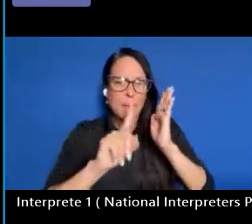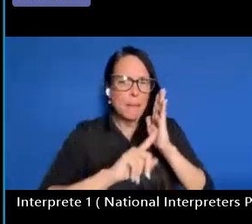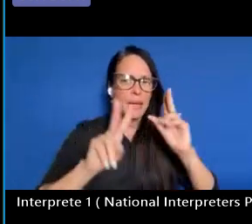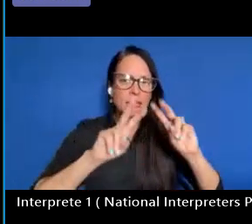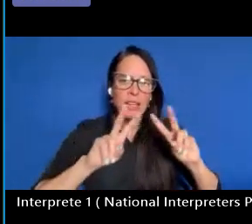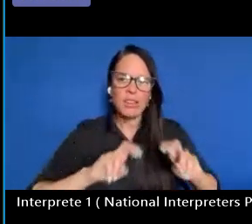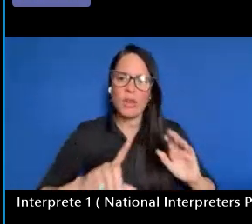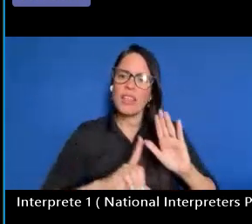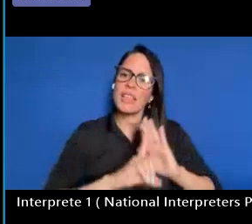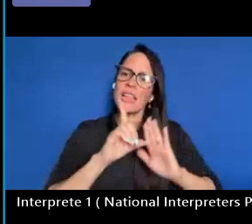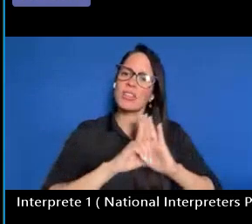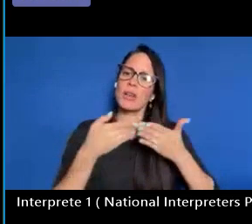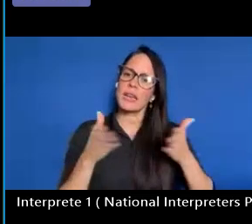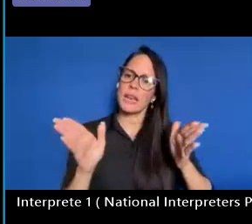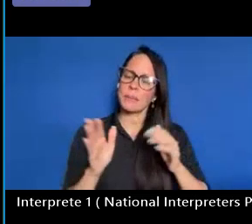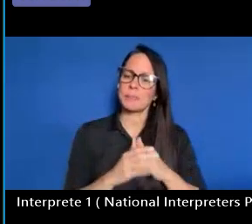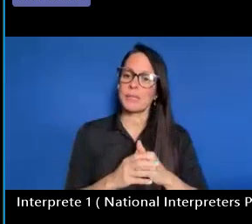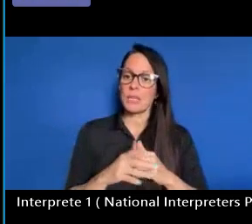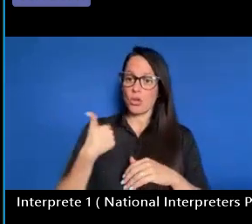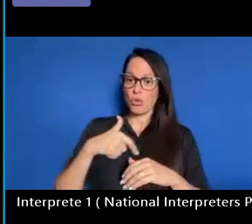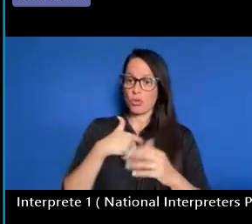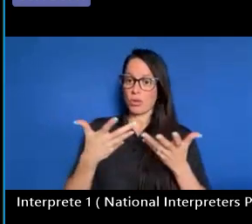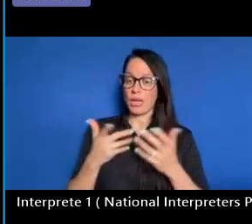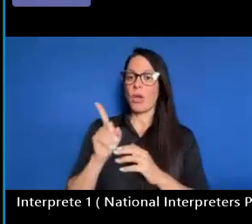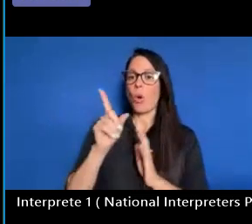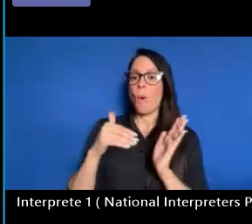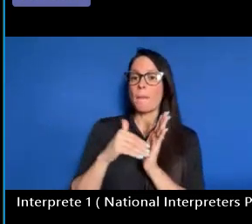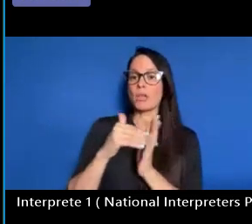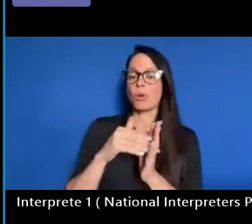este financiamiento tuvimos